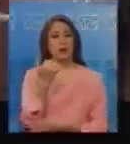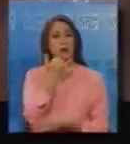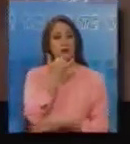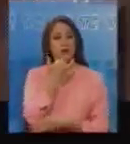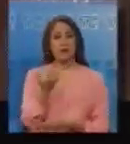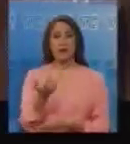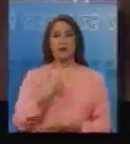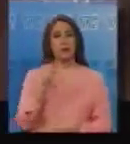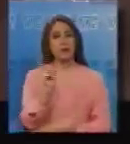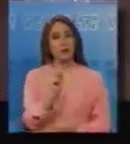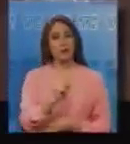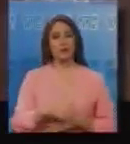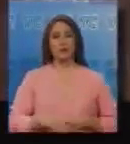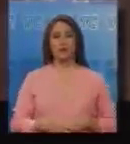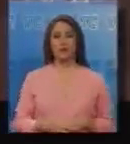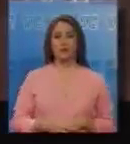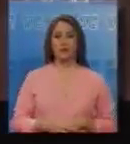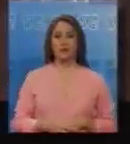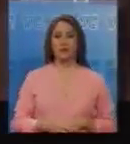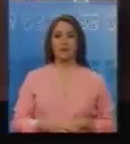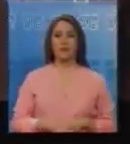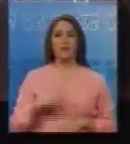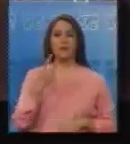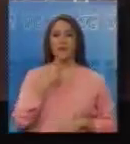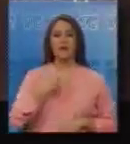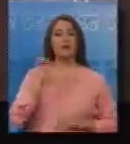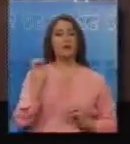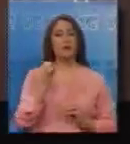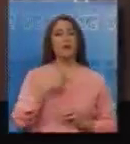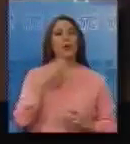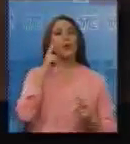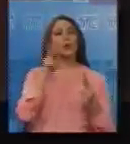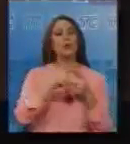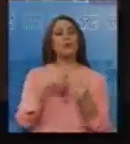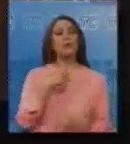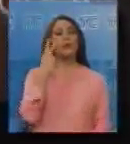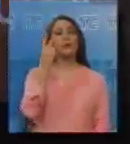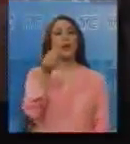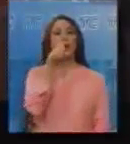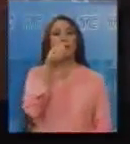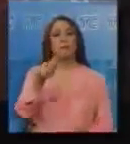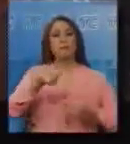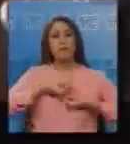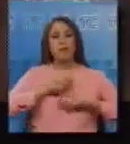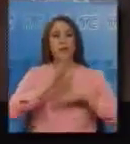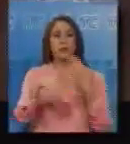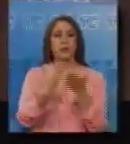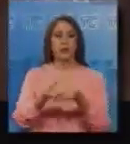desgracia, yo no comparto sus cosas. Entonces mi hijo dijo, yo me voy por conocer y además nos van a dar comida, nos van a dar todo.